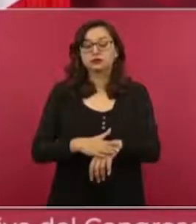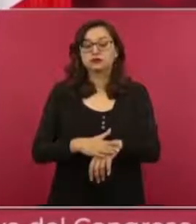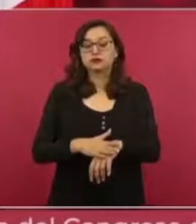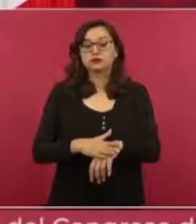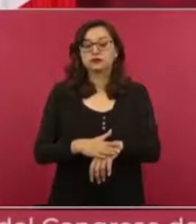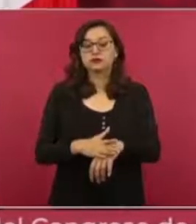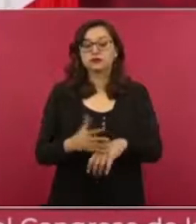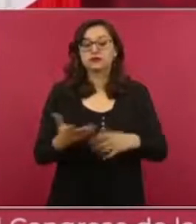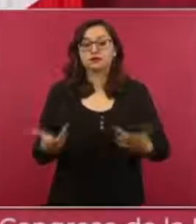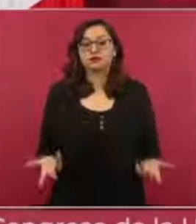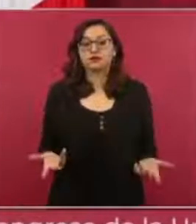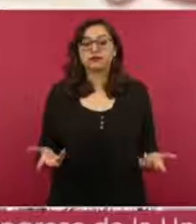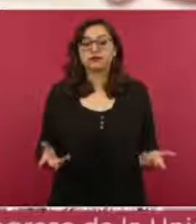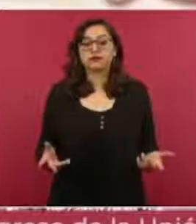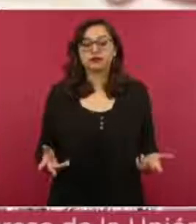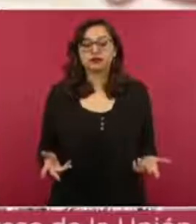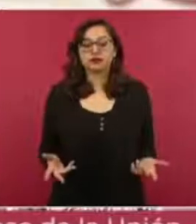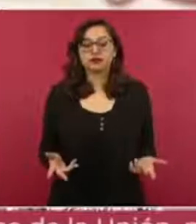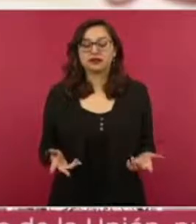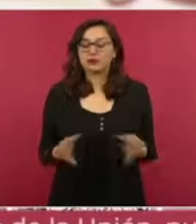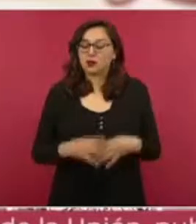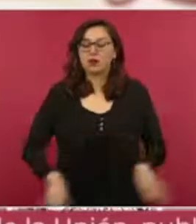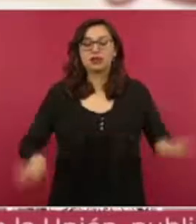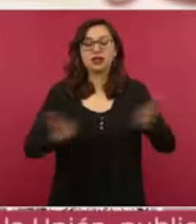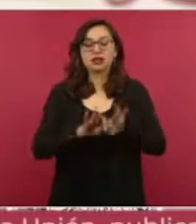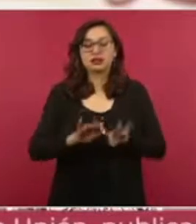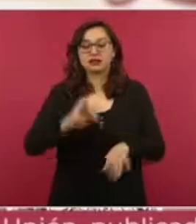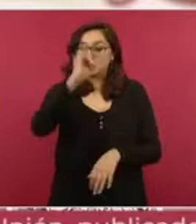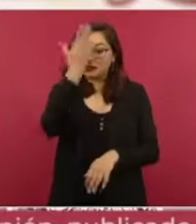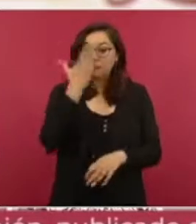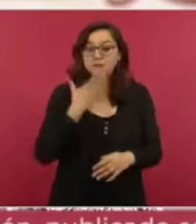o tratar de evitar es el ridículo.